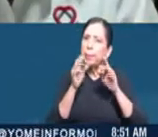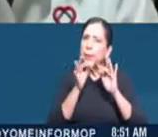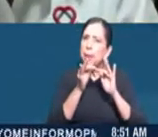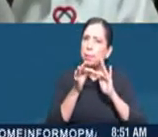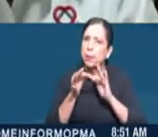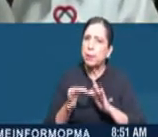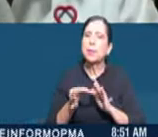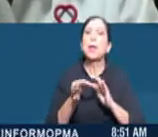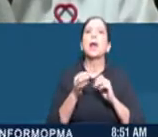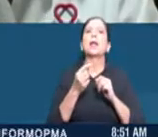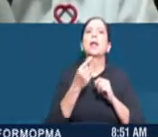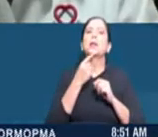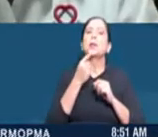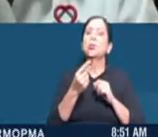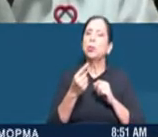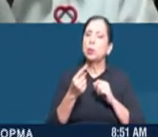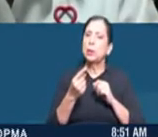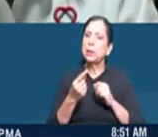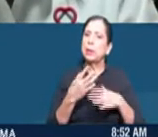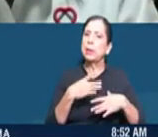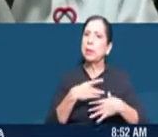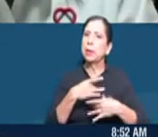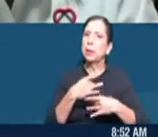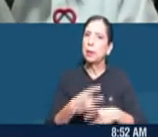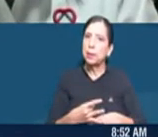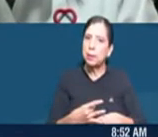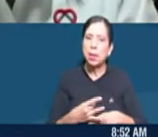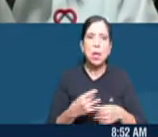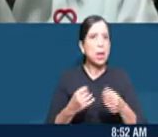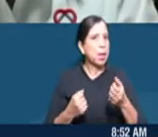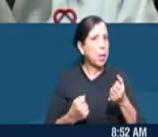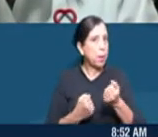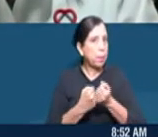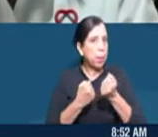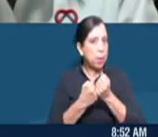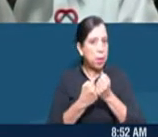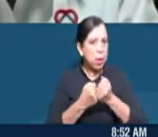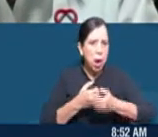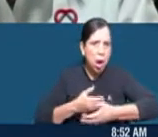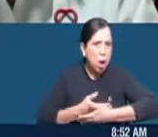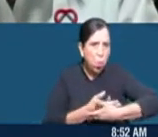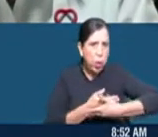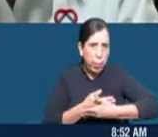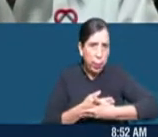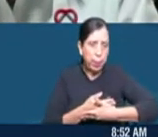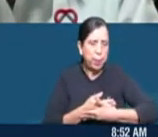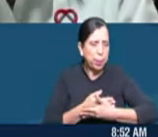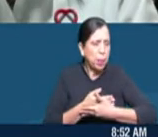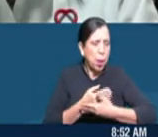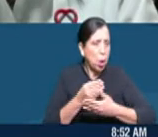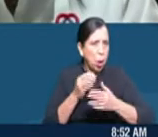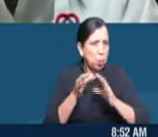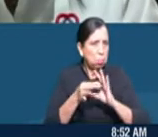nos indica que ustedes estaban interesados en apoyar a una bebé, para que nos comente sobre este